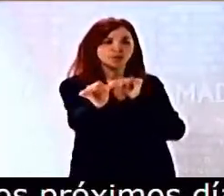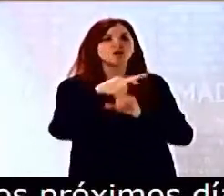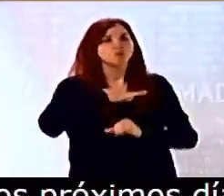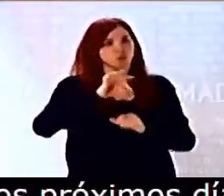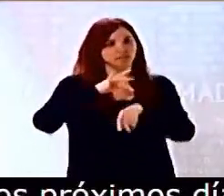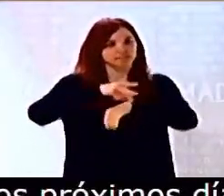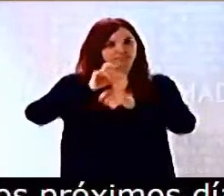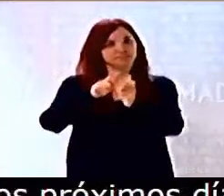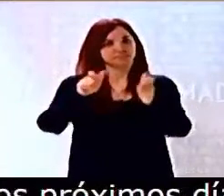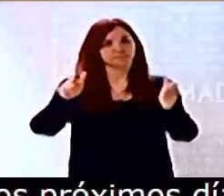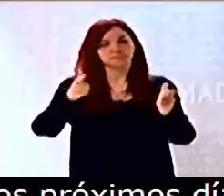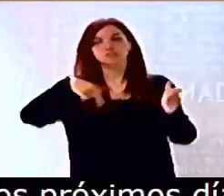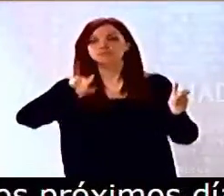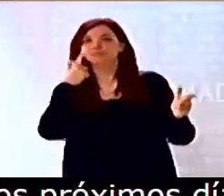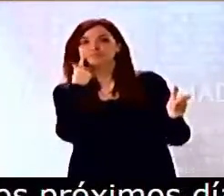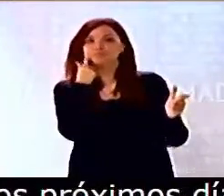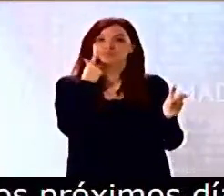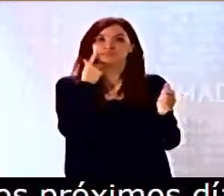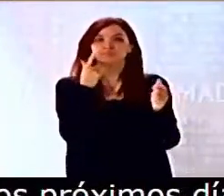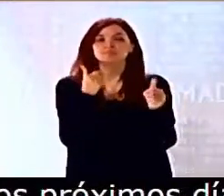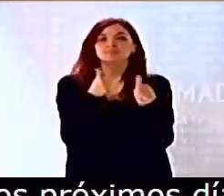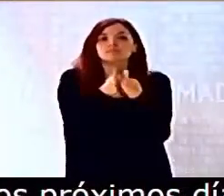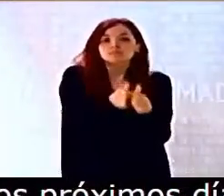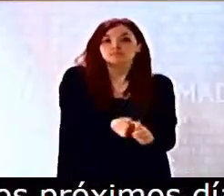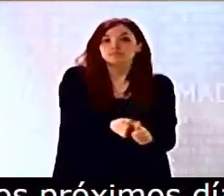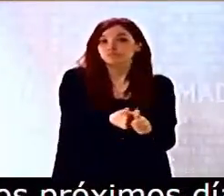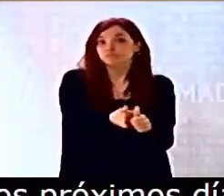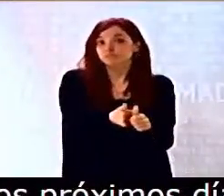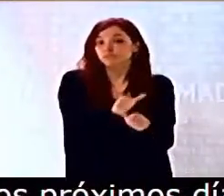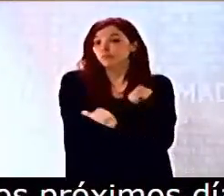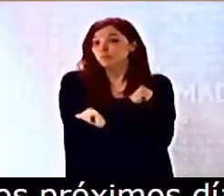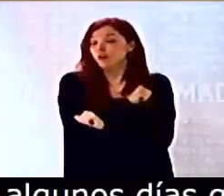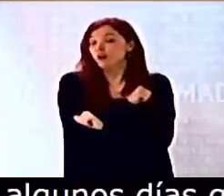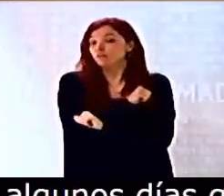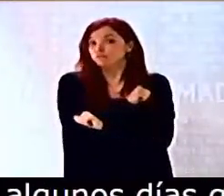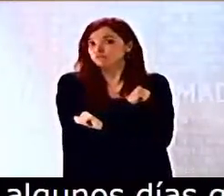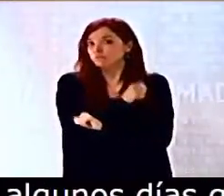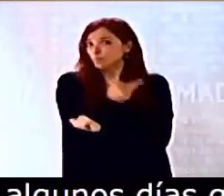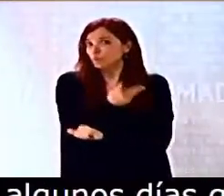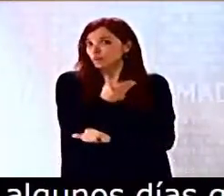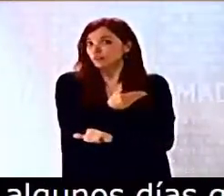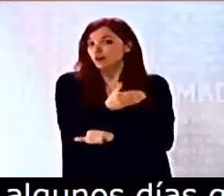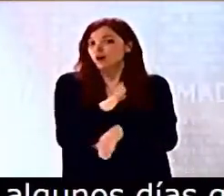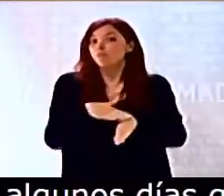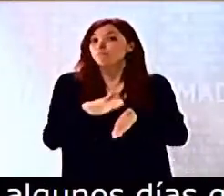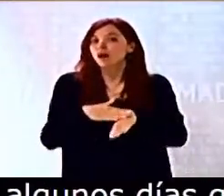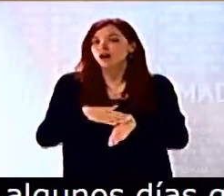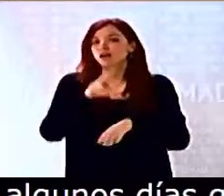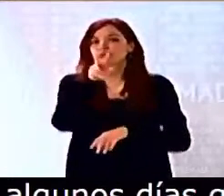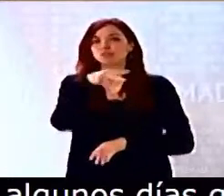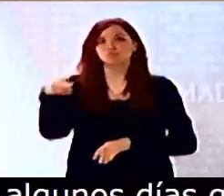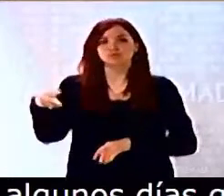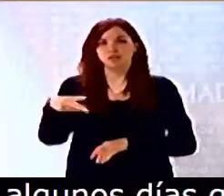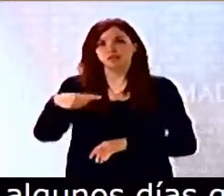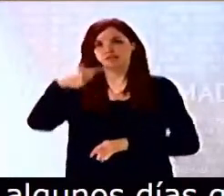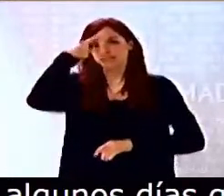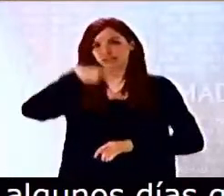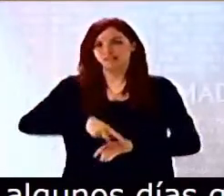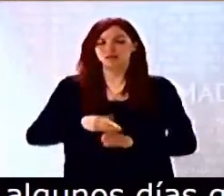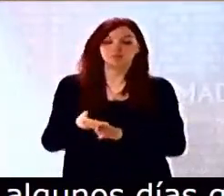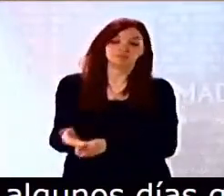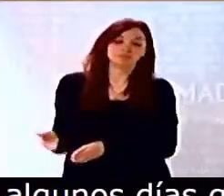que pasen algunos días que son claves para saber el efecto que ha tenido la Semana Santa,